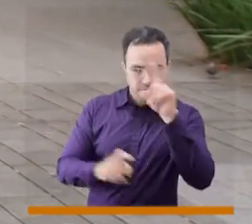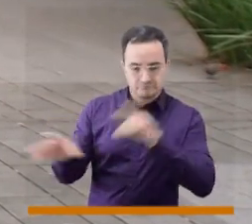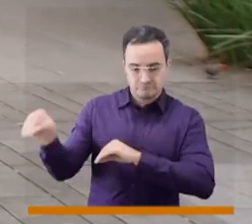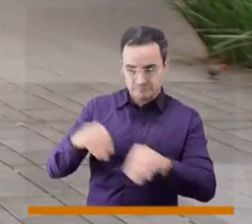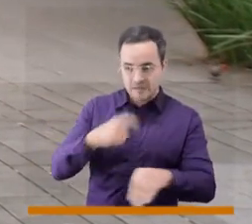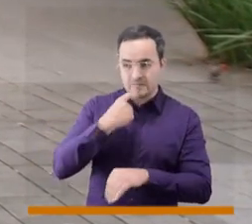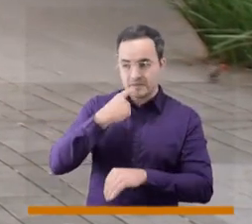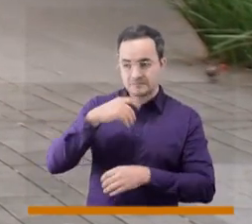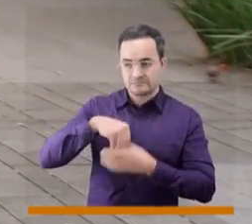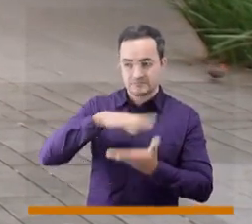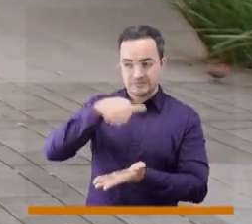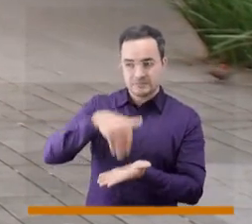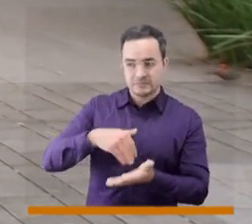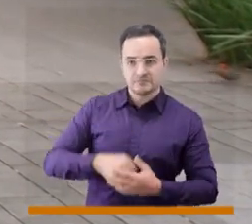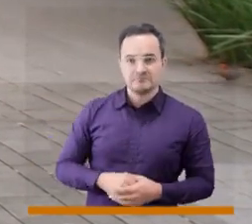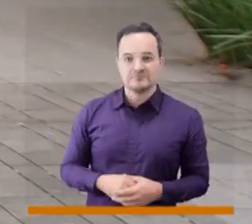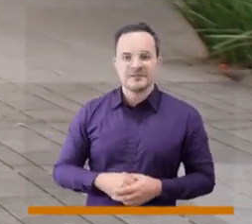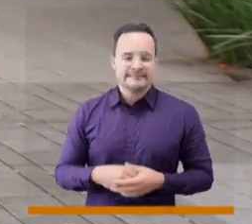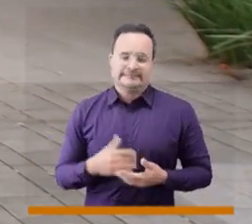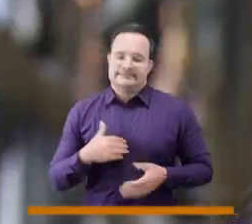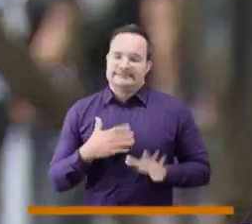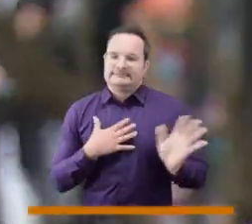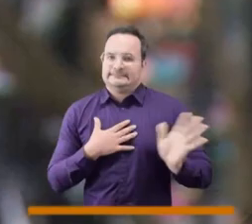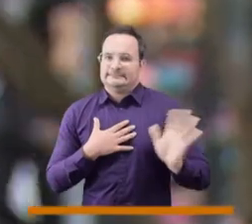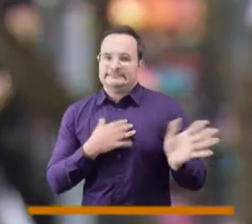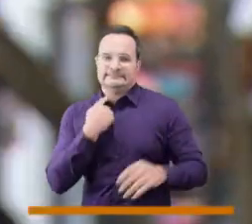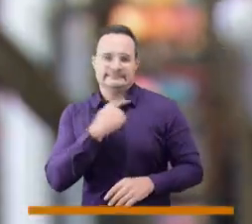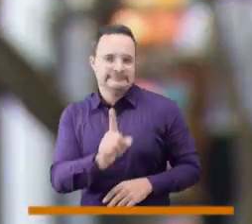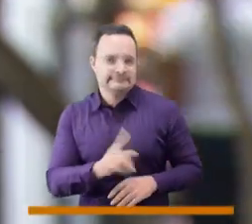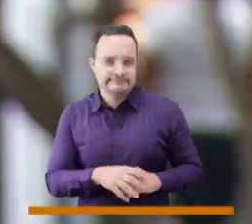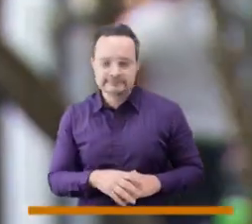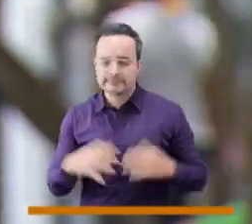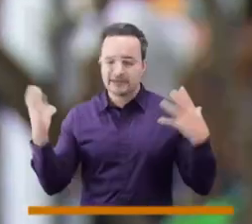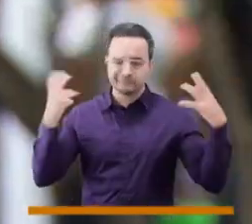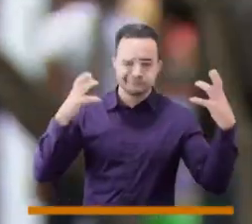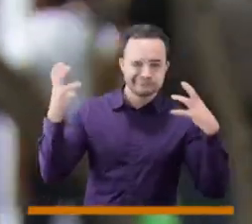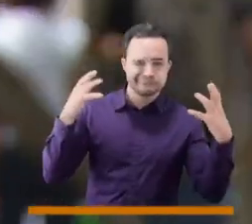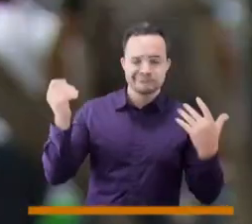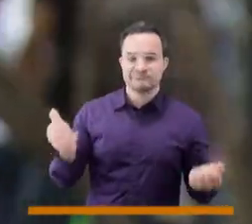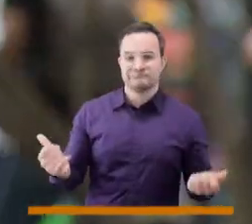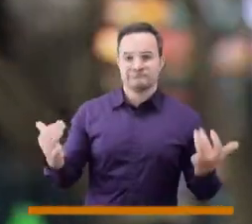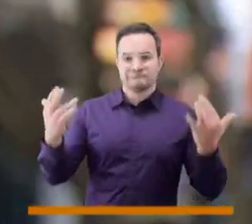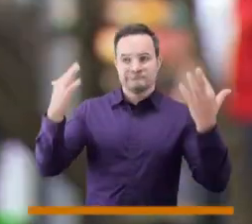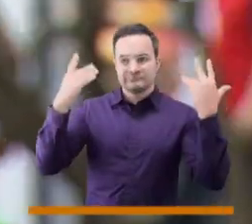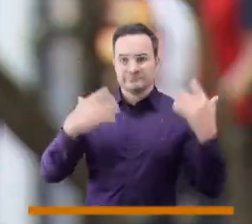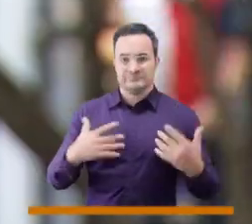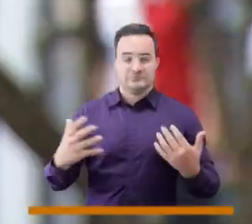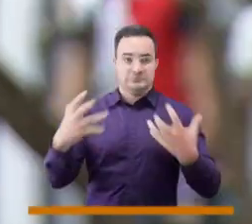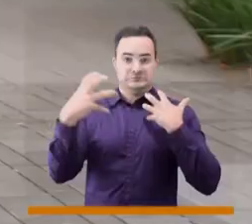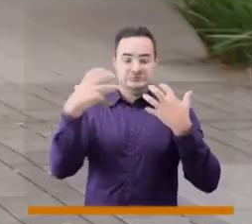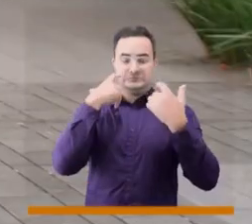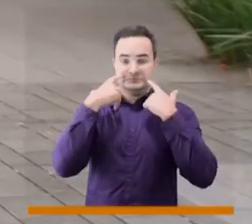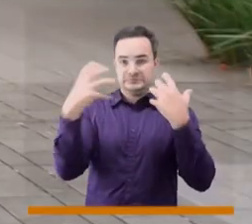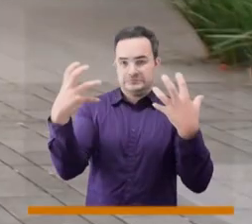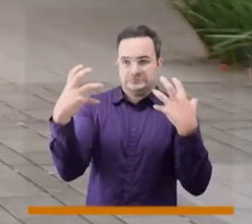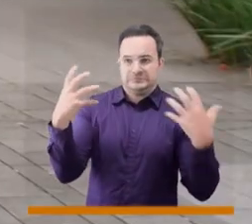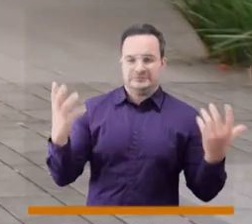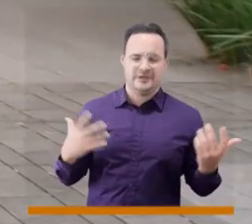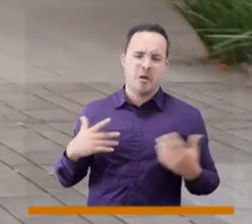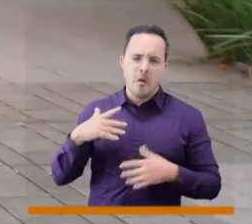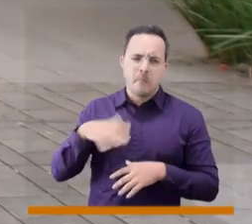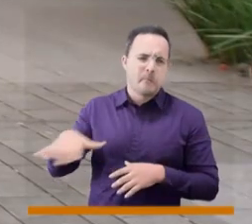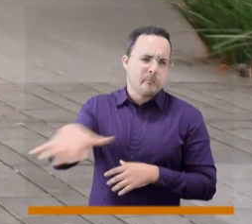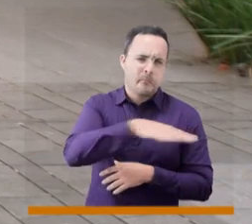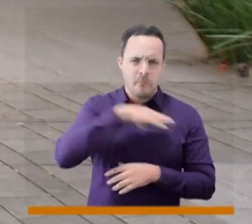me gustaría, porque hay mucho ruido, mucha contaminación, digamos, ambiental, aunque en todas partes de la ciudad hay contaminación, pero yo creo que converge